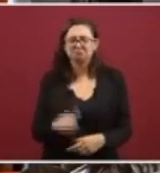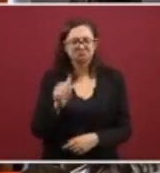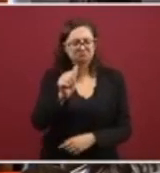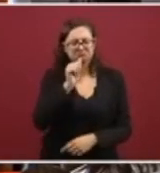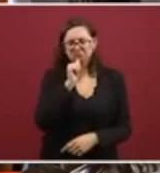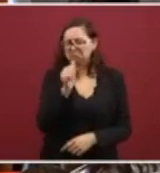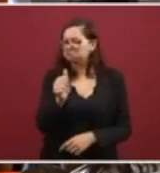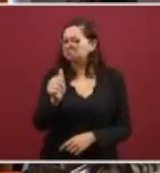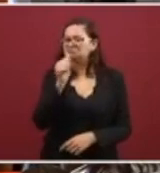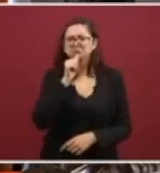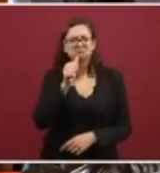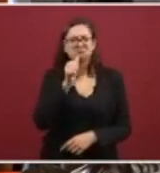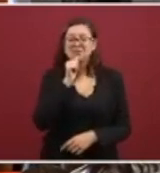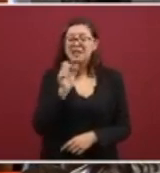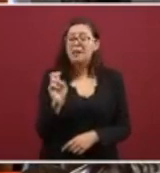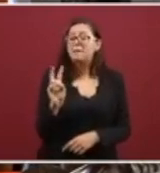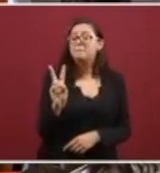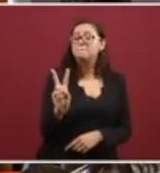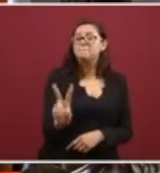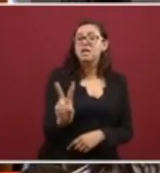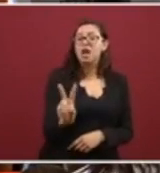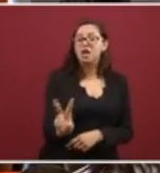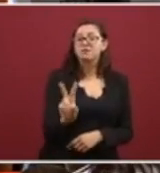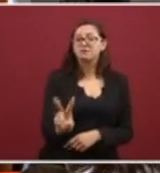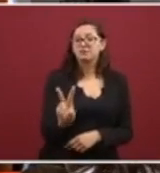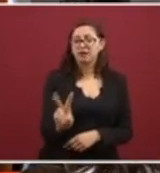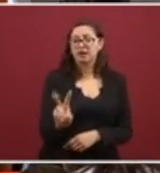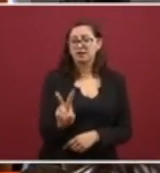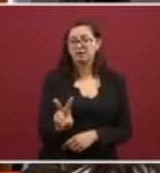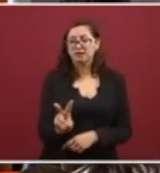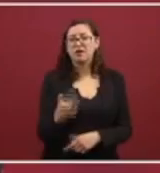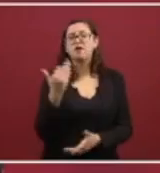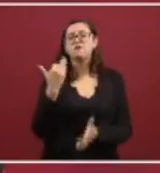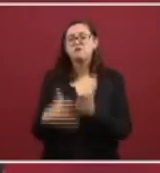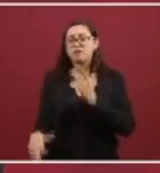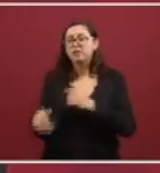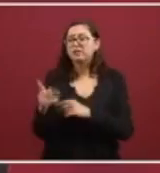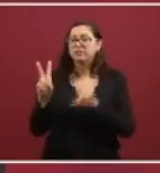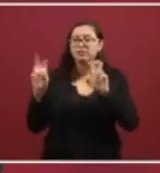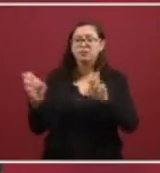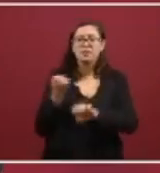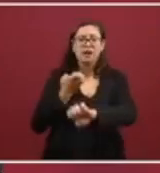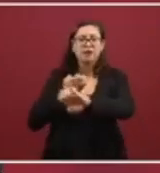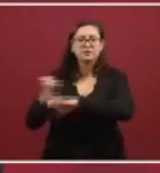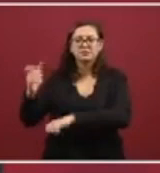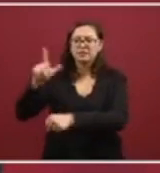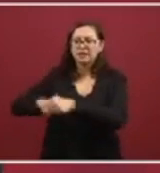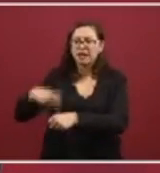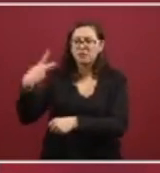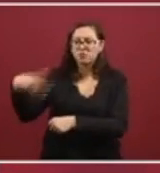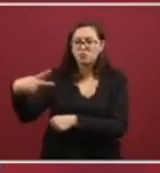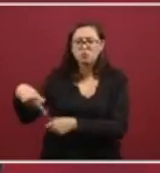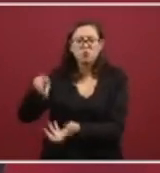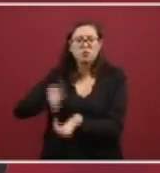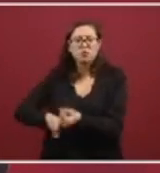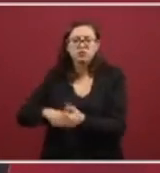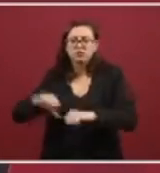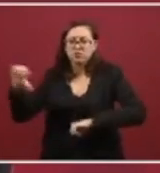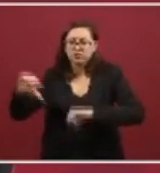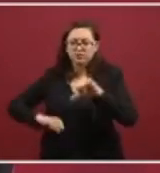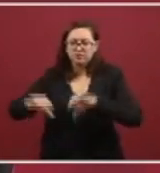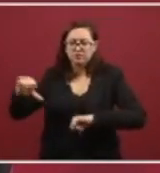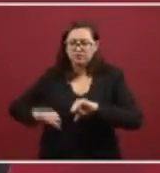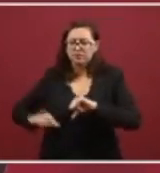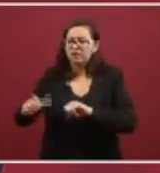una estimación, porque debo incluir las actividades que los estados van a tomar y cuánto cuestan. Entonces, el viernes con mucho